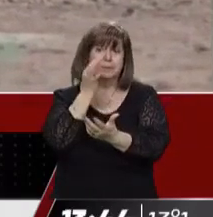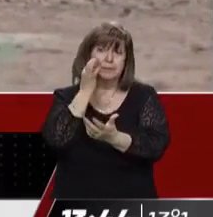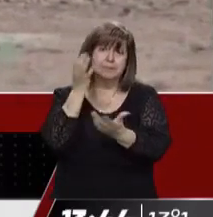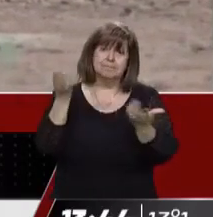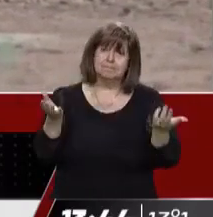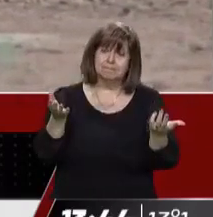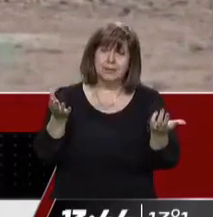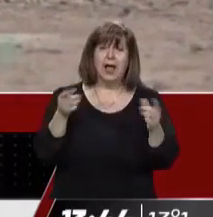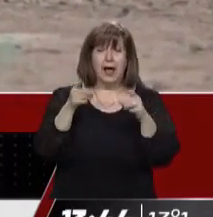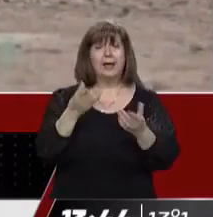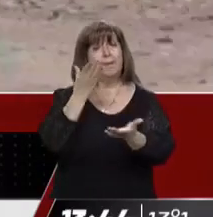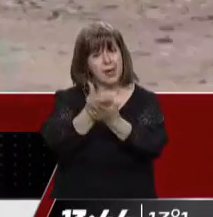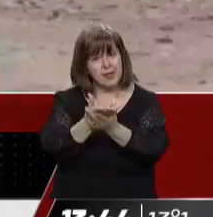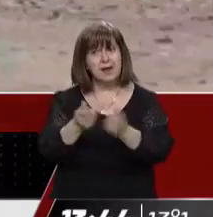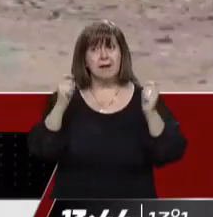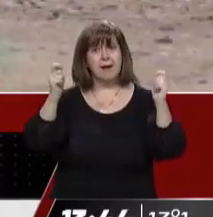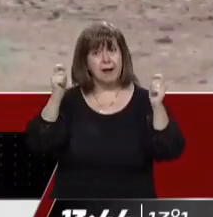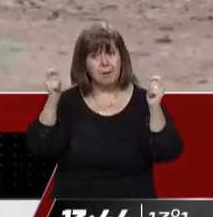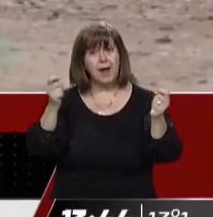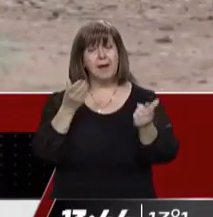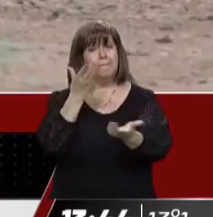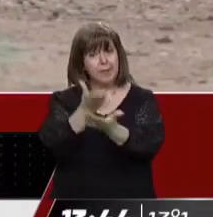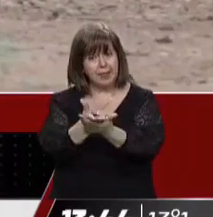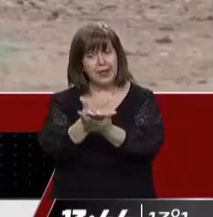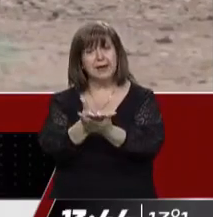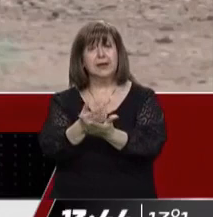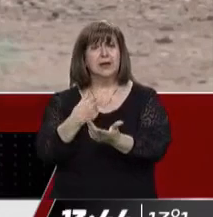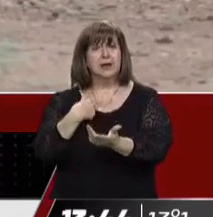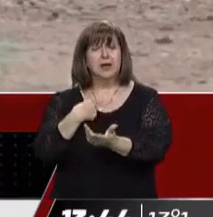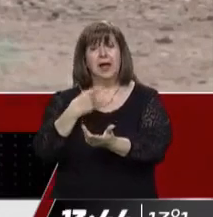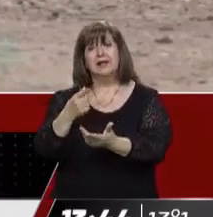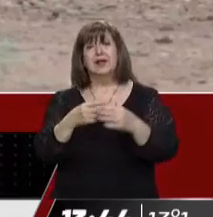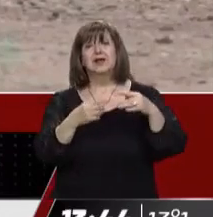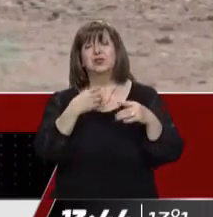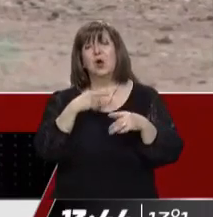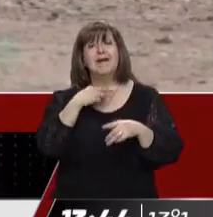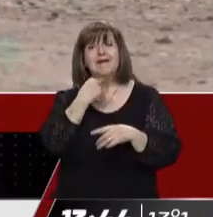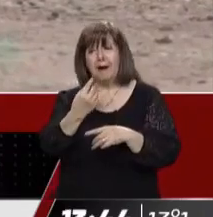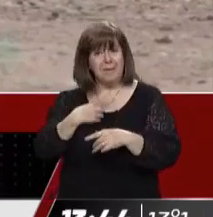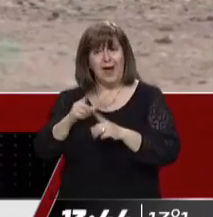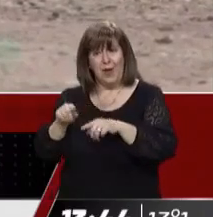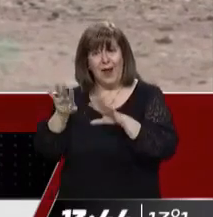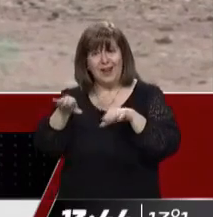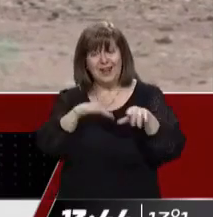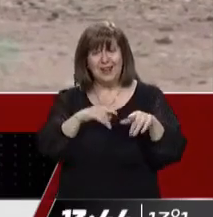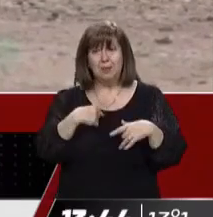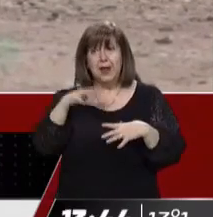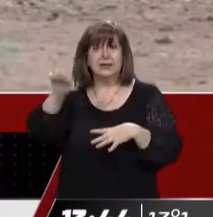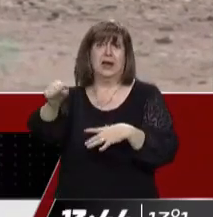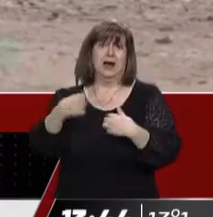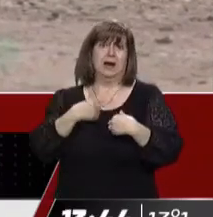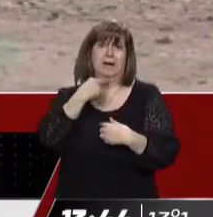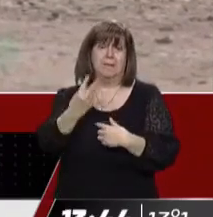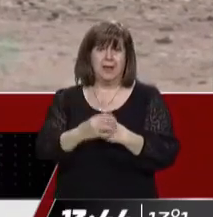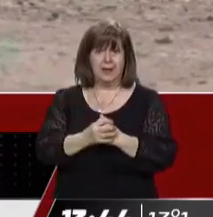y no es así hay que reclamar un poco más porque no sé yo también tengo una niñita chiquita de su misma edad y no quisiera que le pase jamás